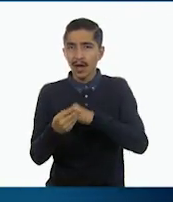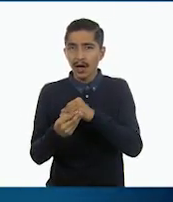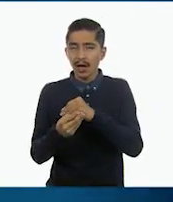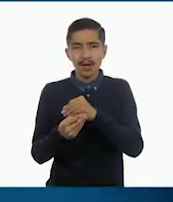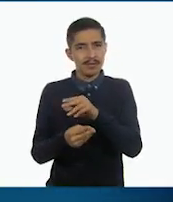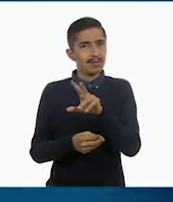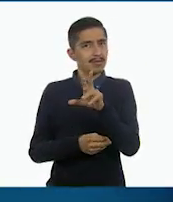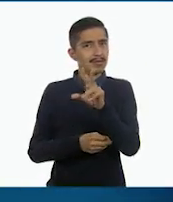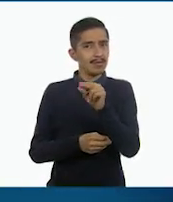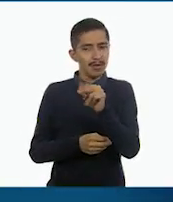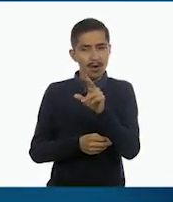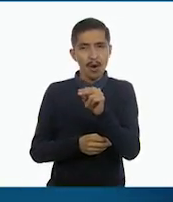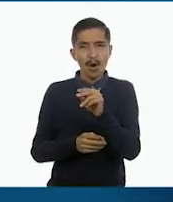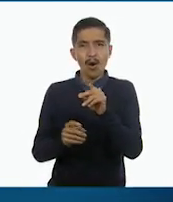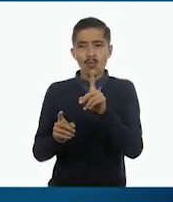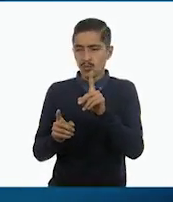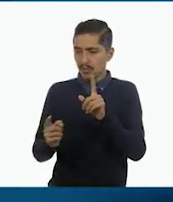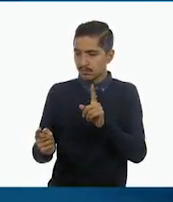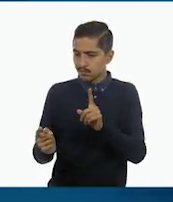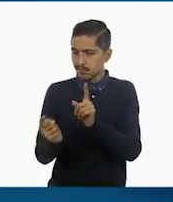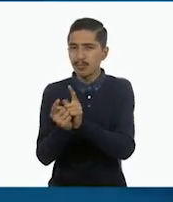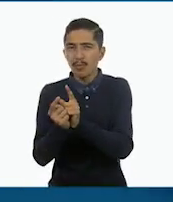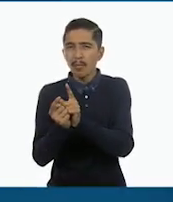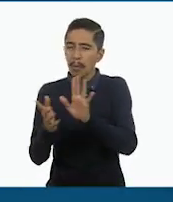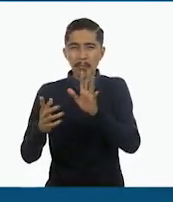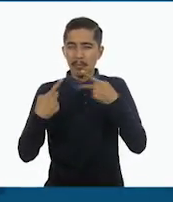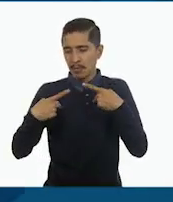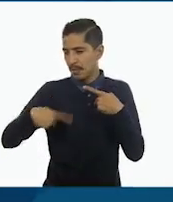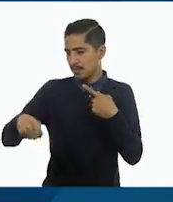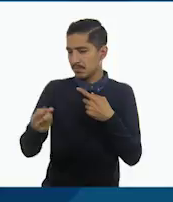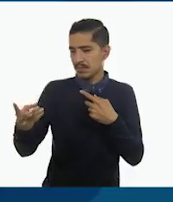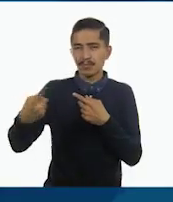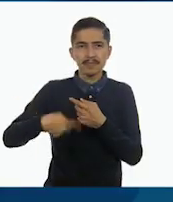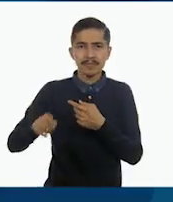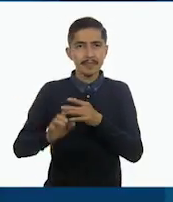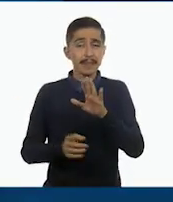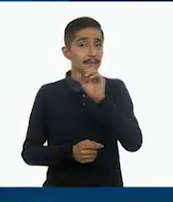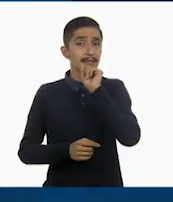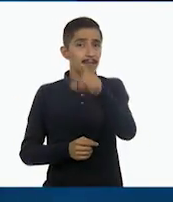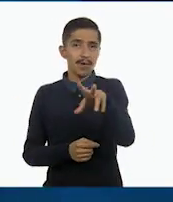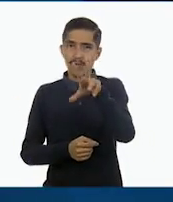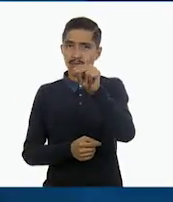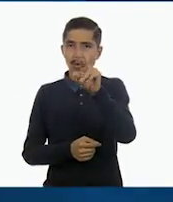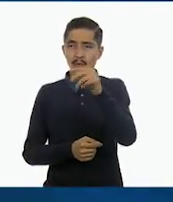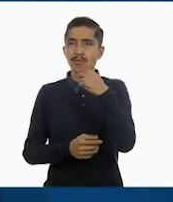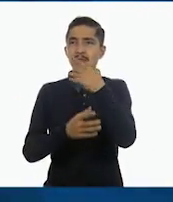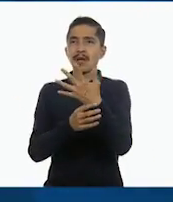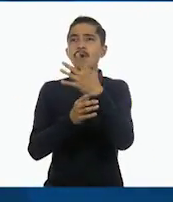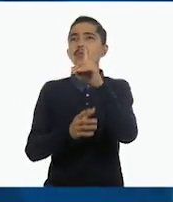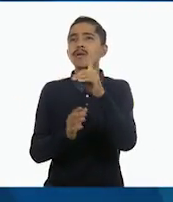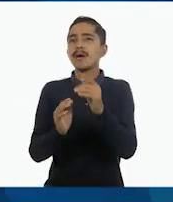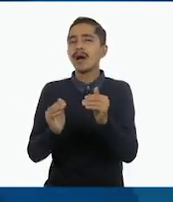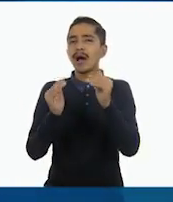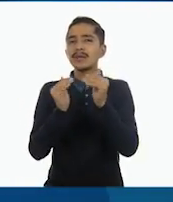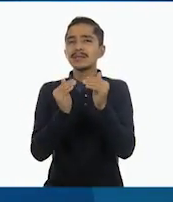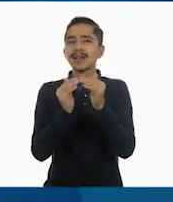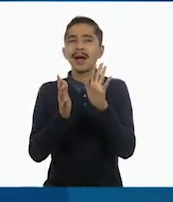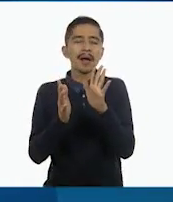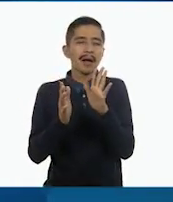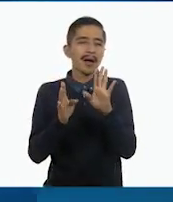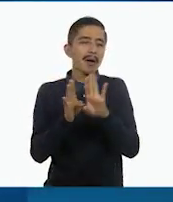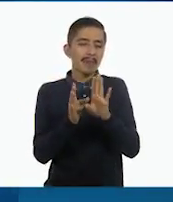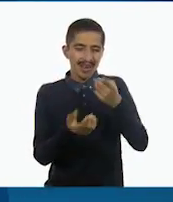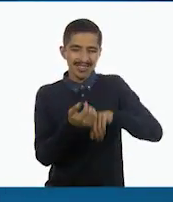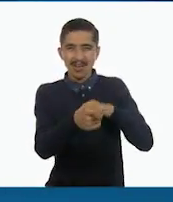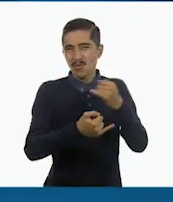cede su puesto a un adversario de tal naturaleza. Tampoco se dice, como en una casa de juego, que